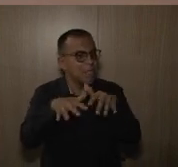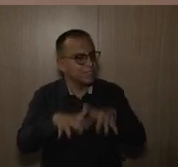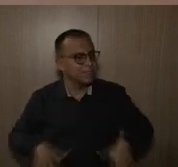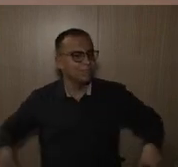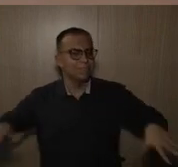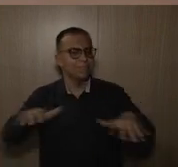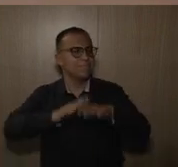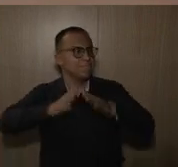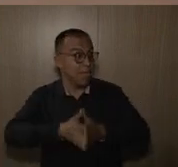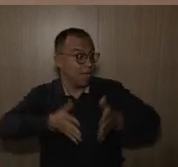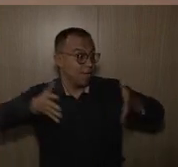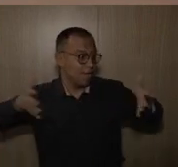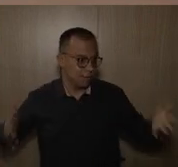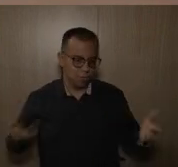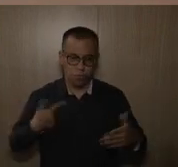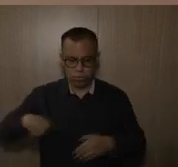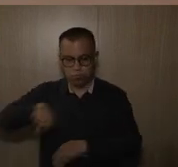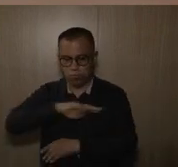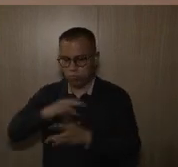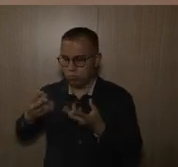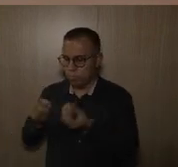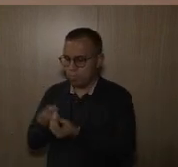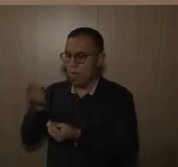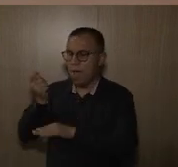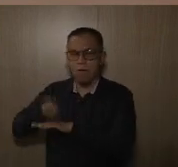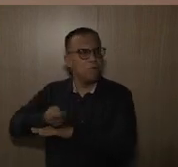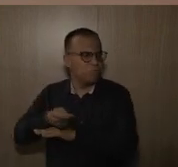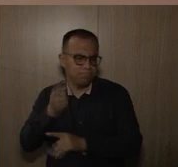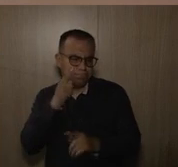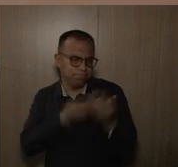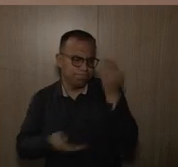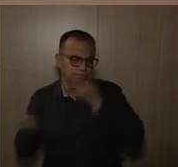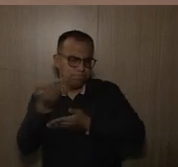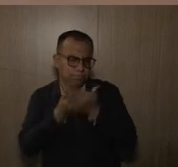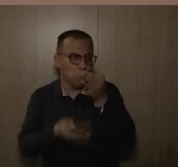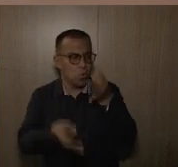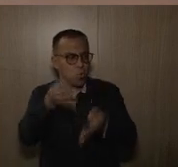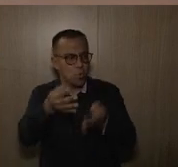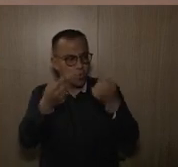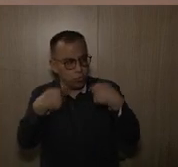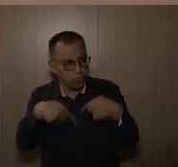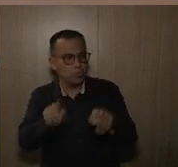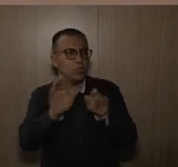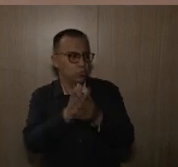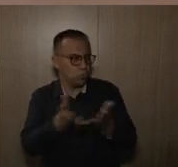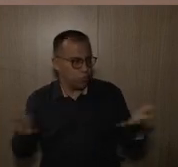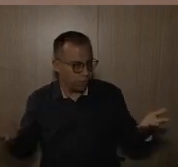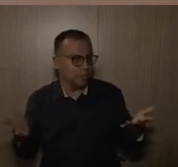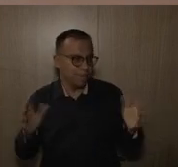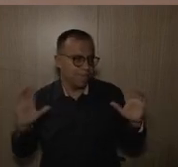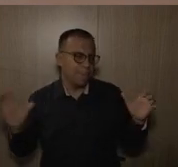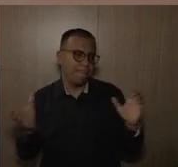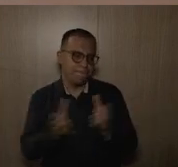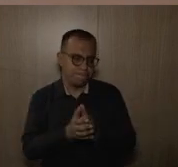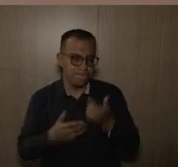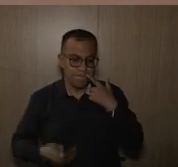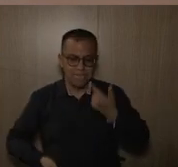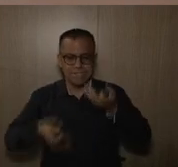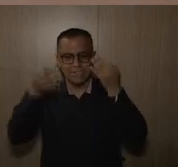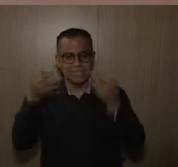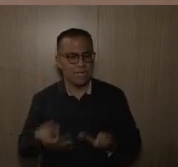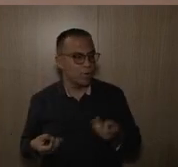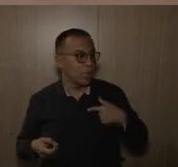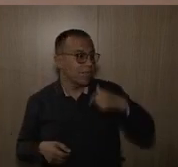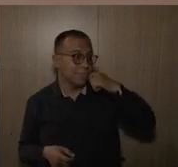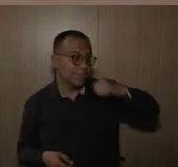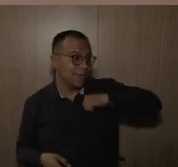amplio para que nosotros como abogados nos enfoquemos en el análisis jurídico de los casos, lo que nos va a llevar a que se garantice el derecho al